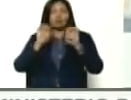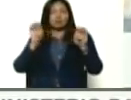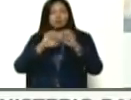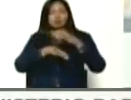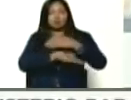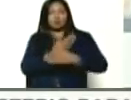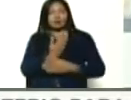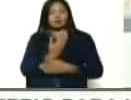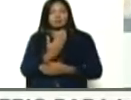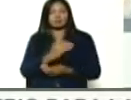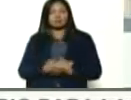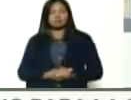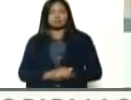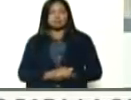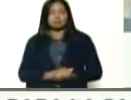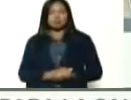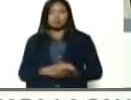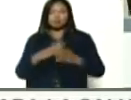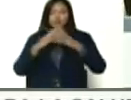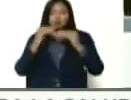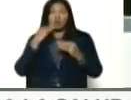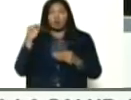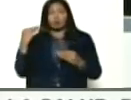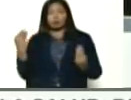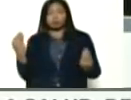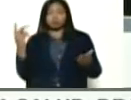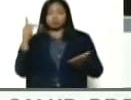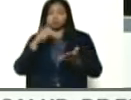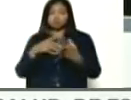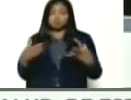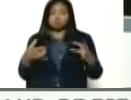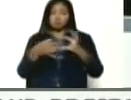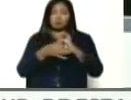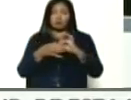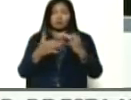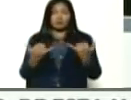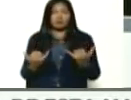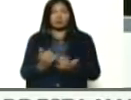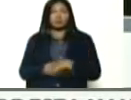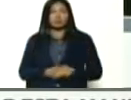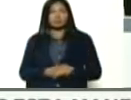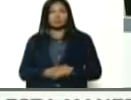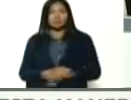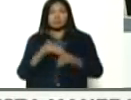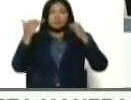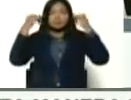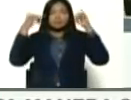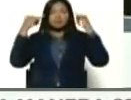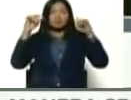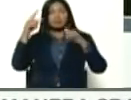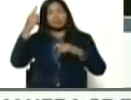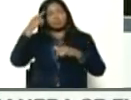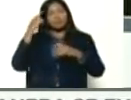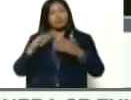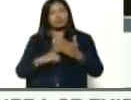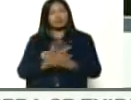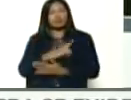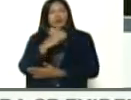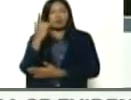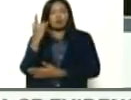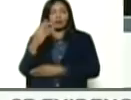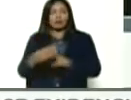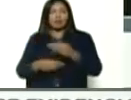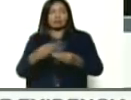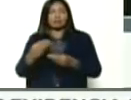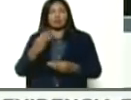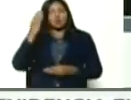césar trómpiz toda la juventud unida para celebrar el día del árbol y crear